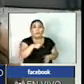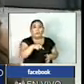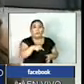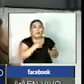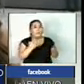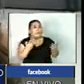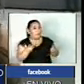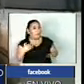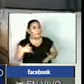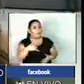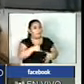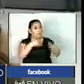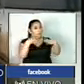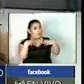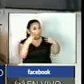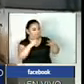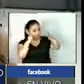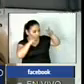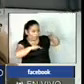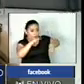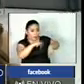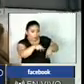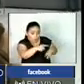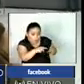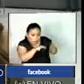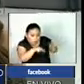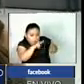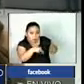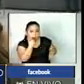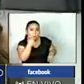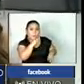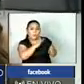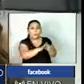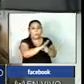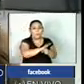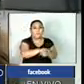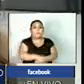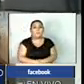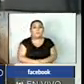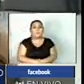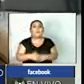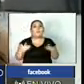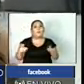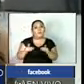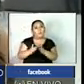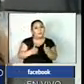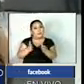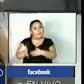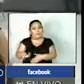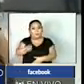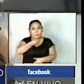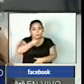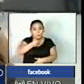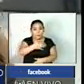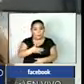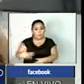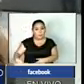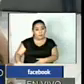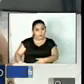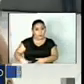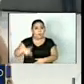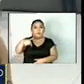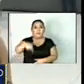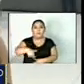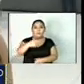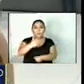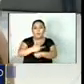de Salud Pública para verificar que no estén contagiados de COVID-19 por otra parte ya el presidente de la República Alejandro